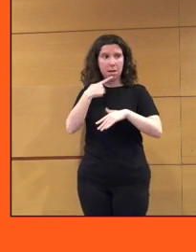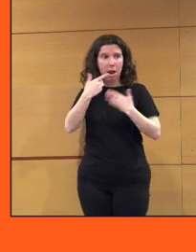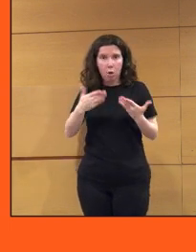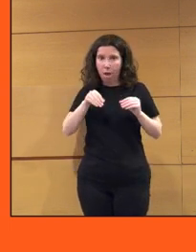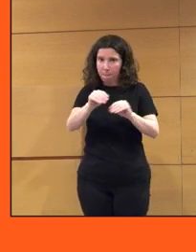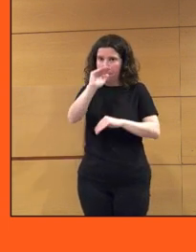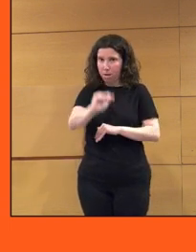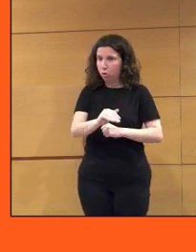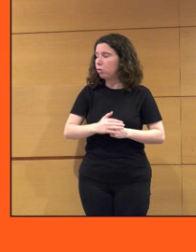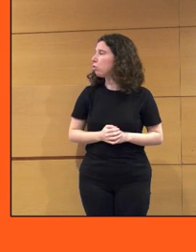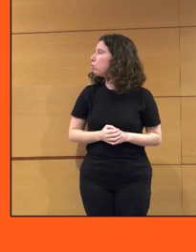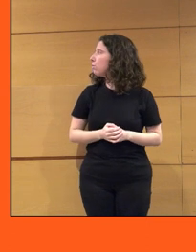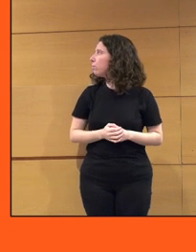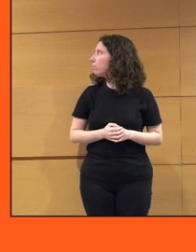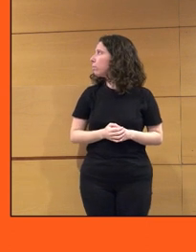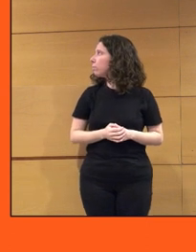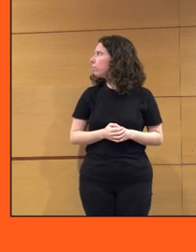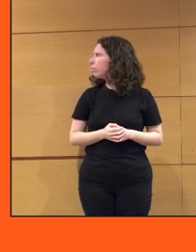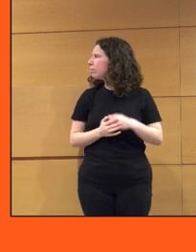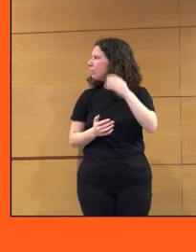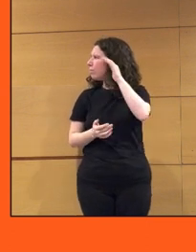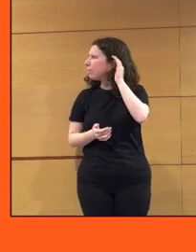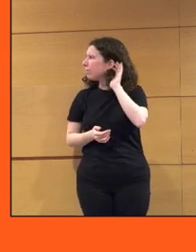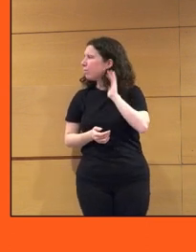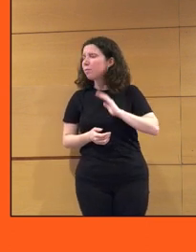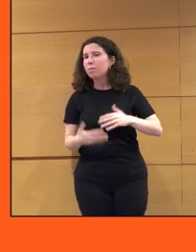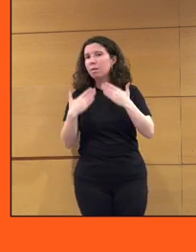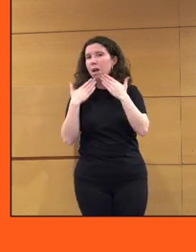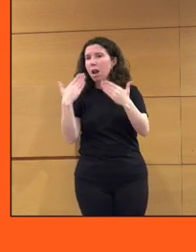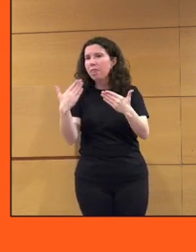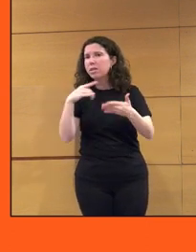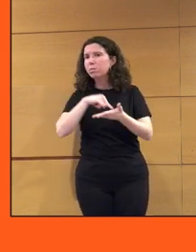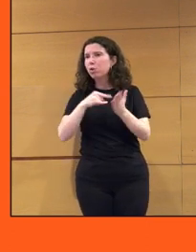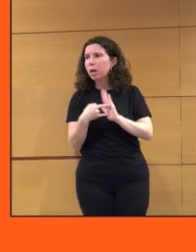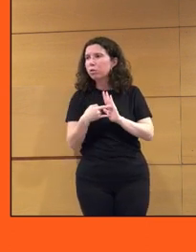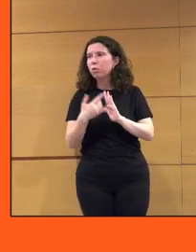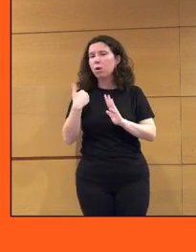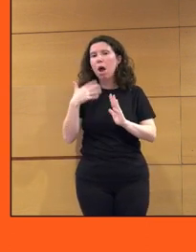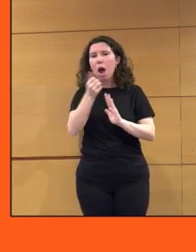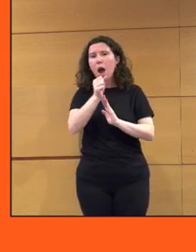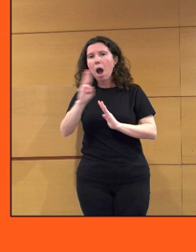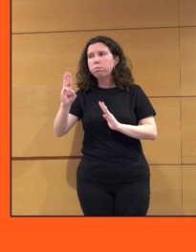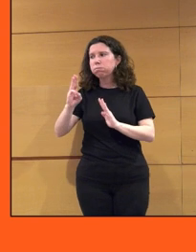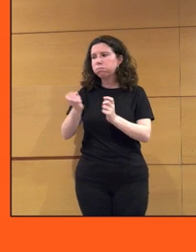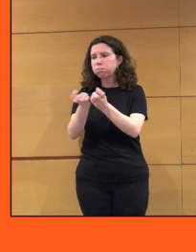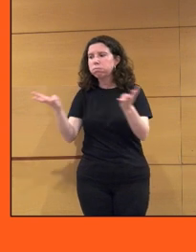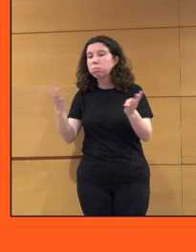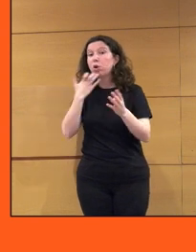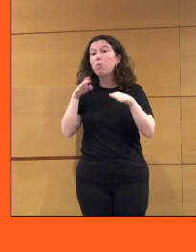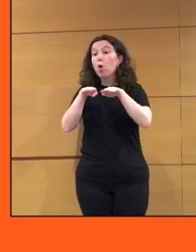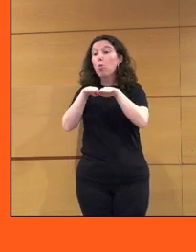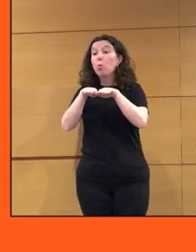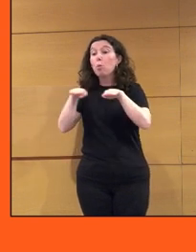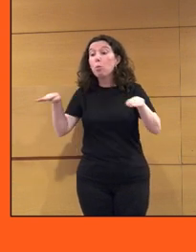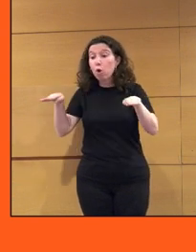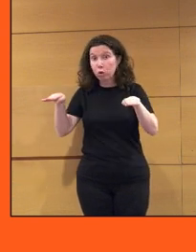¿sí? A partir de este proyecto desarrollamos varias aplicaciones, como por ejemplo un portal de traducción del lenguaje